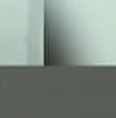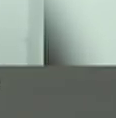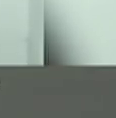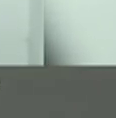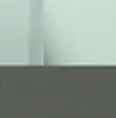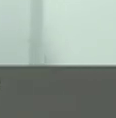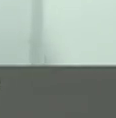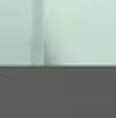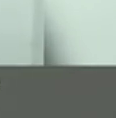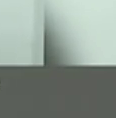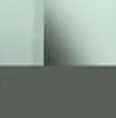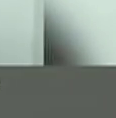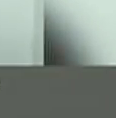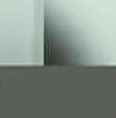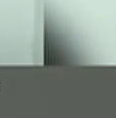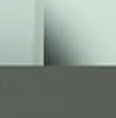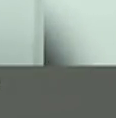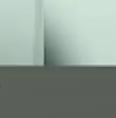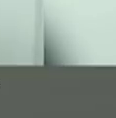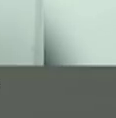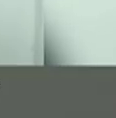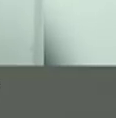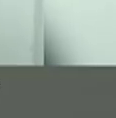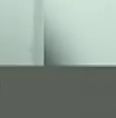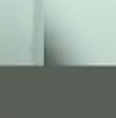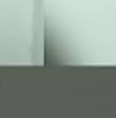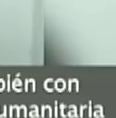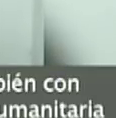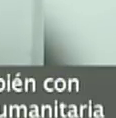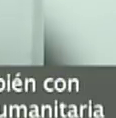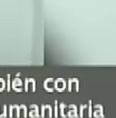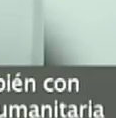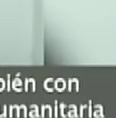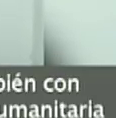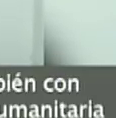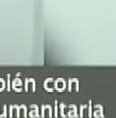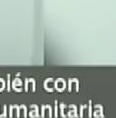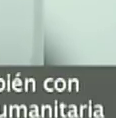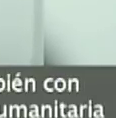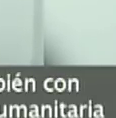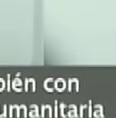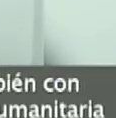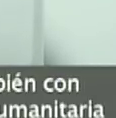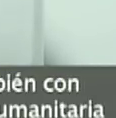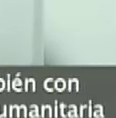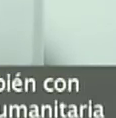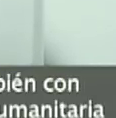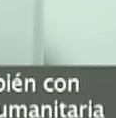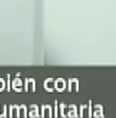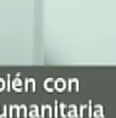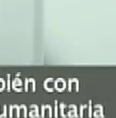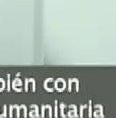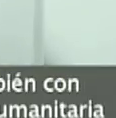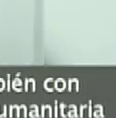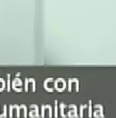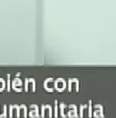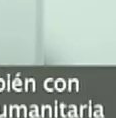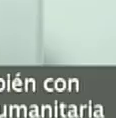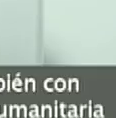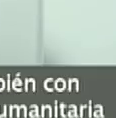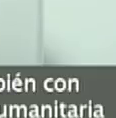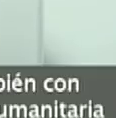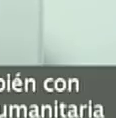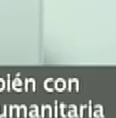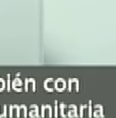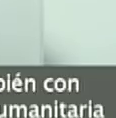después del concierto, se recibe en orden directa de NECO de que habían cuadrado también con el